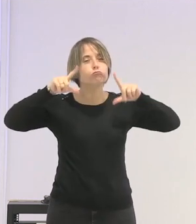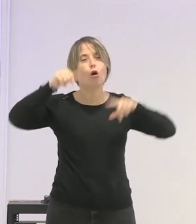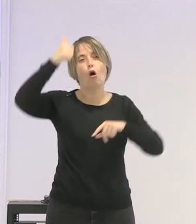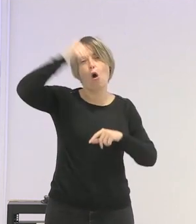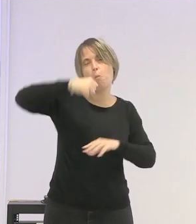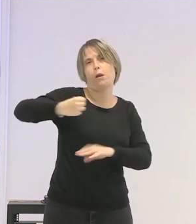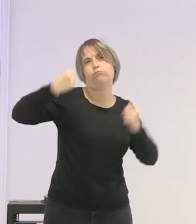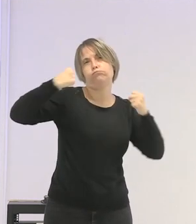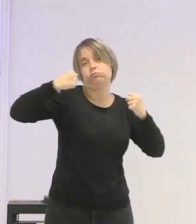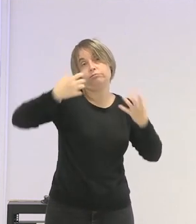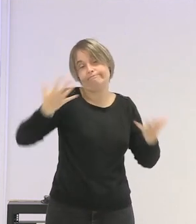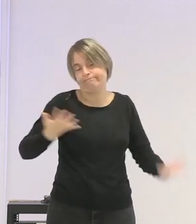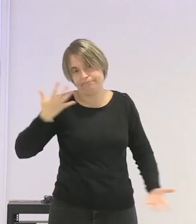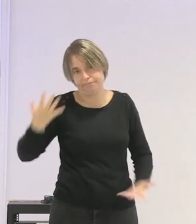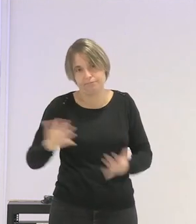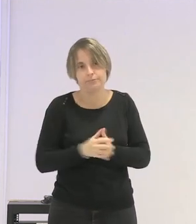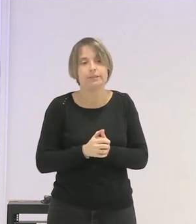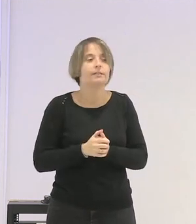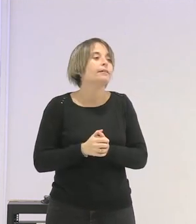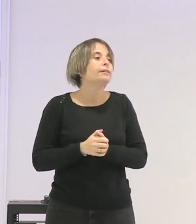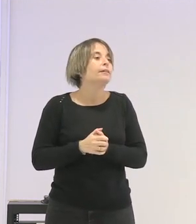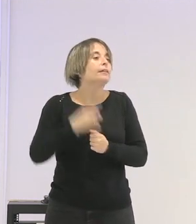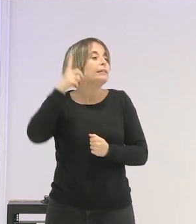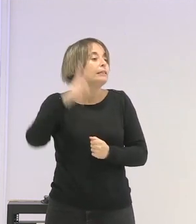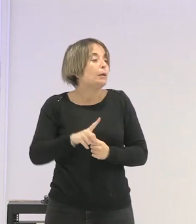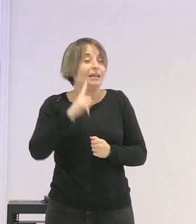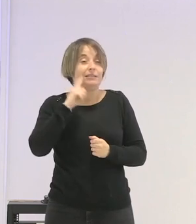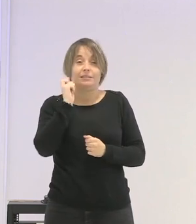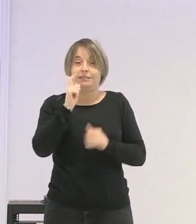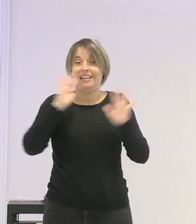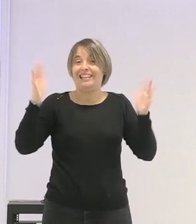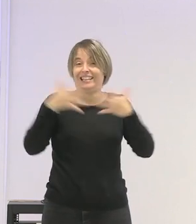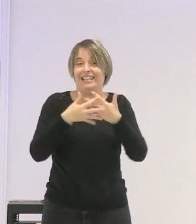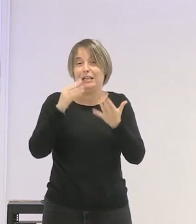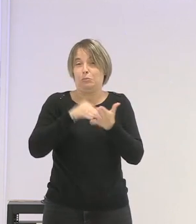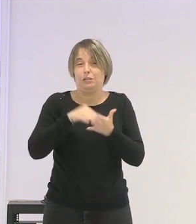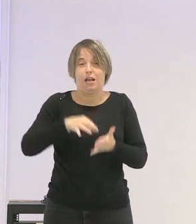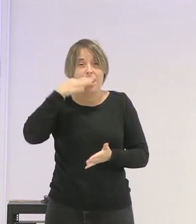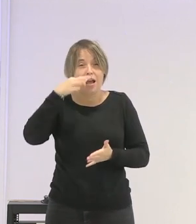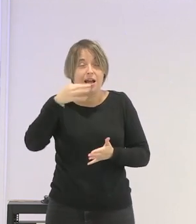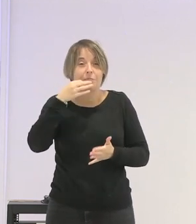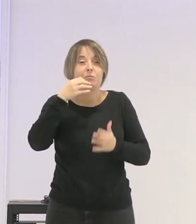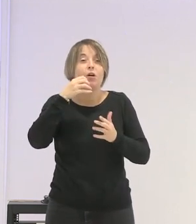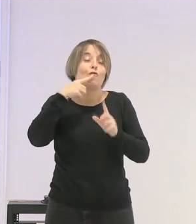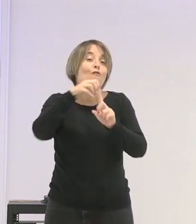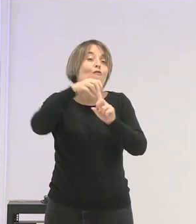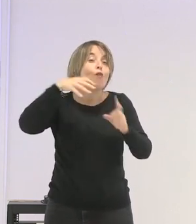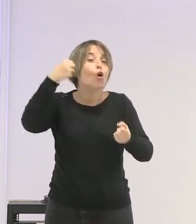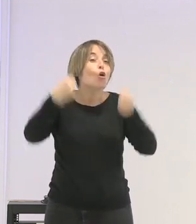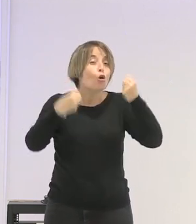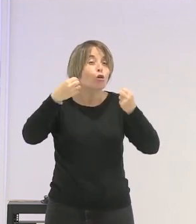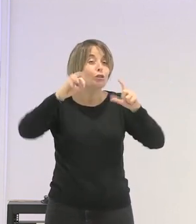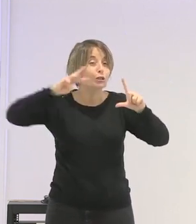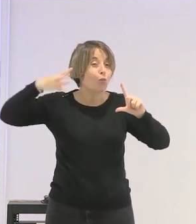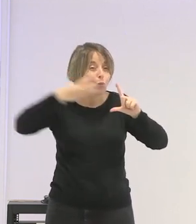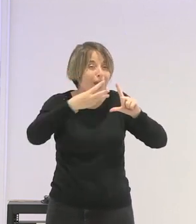Y que también, por ejemplo, en Internet circulan muy bien estos discursos, en Foro Coches, en Estados Unidos, en